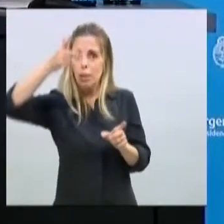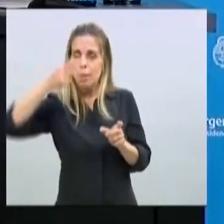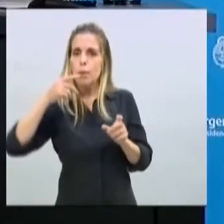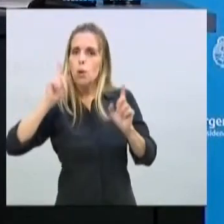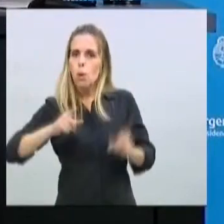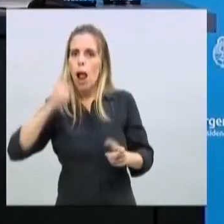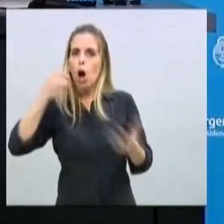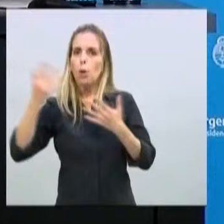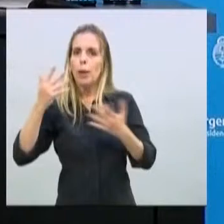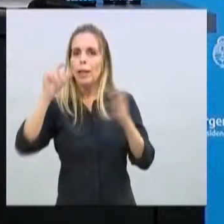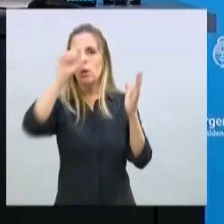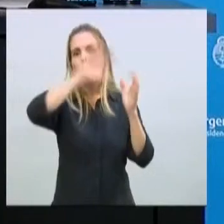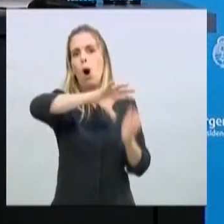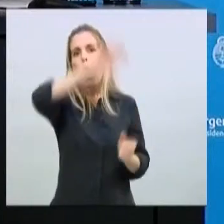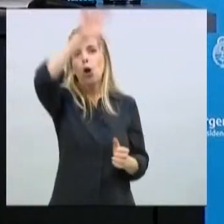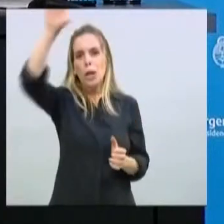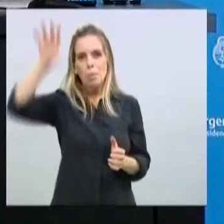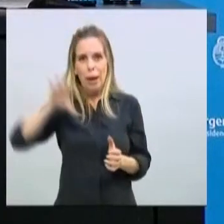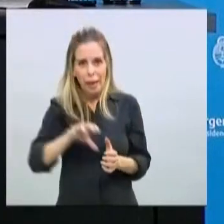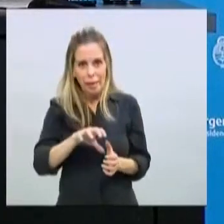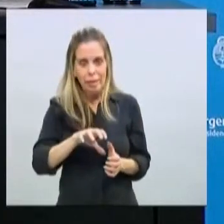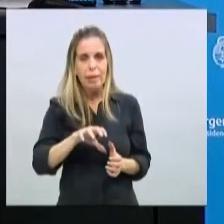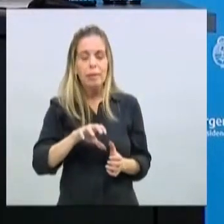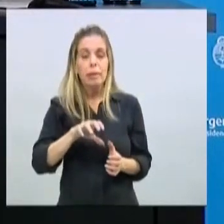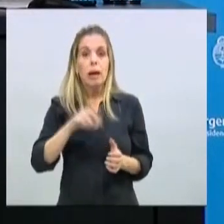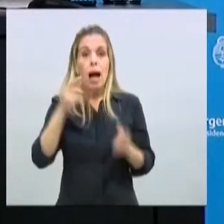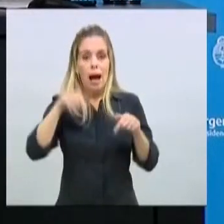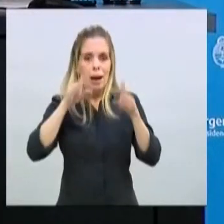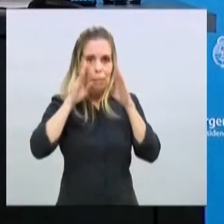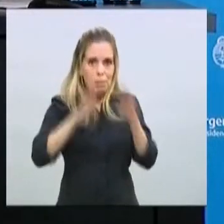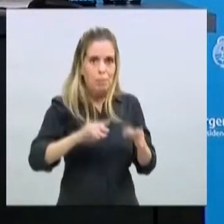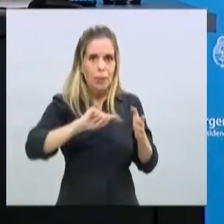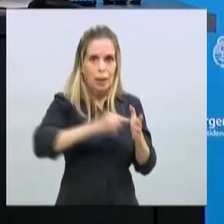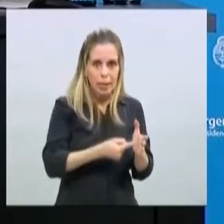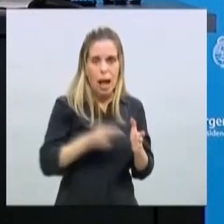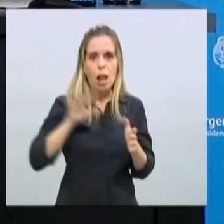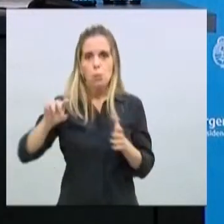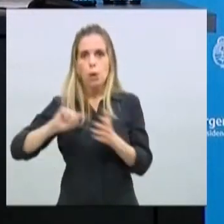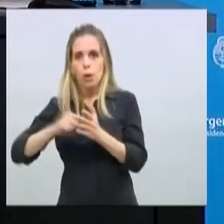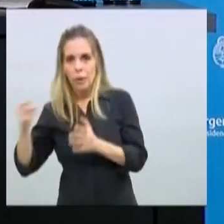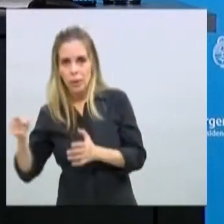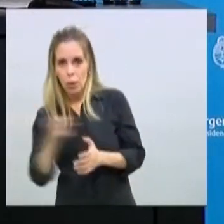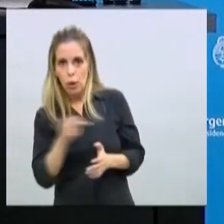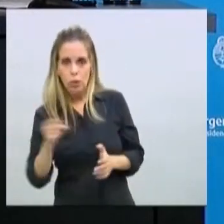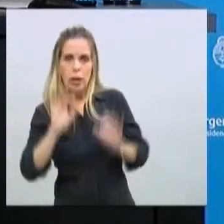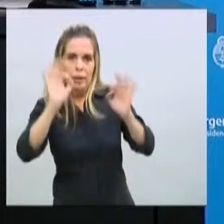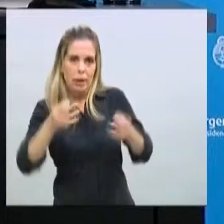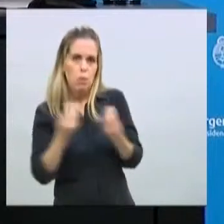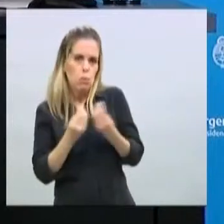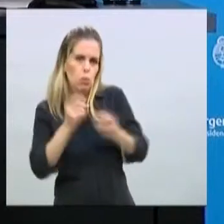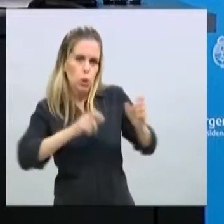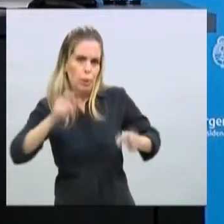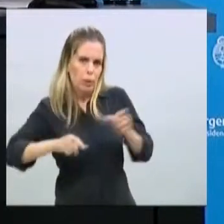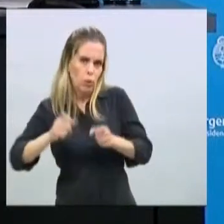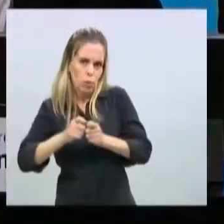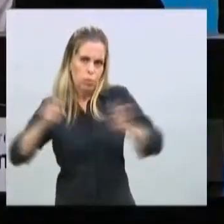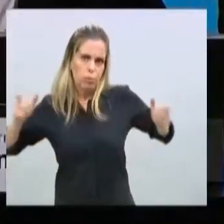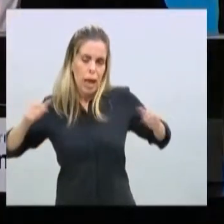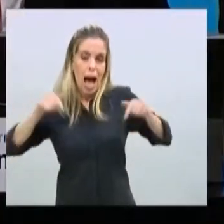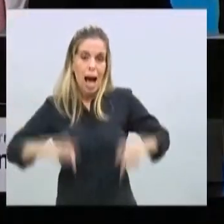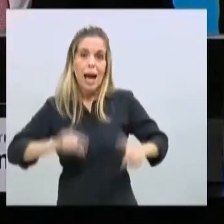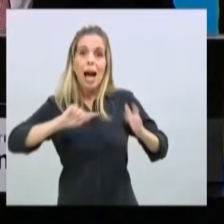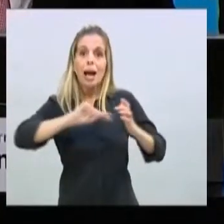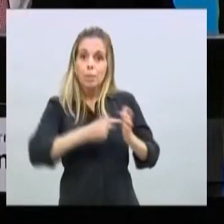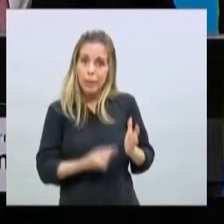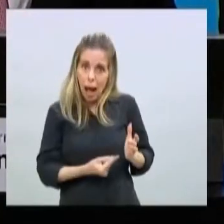por las condiciones particulares del área metropolitana que decía el presidente, de la densidad sobre todo, es mayor, en la Ciudad de Buenos Aires,